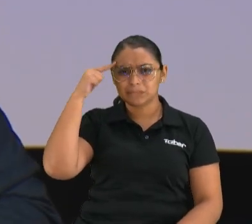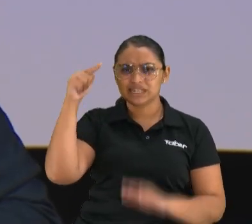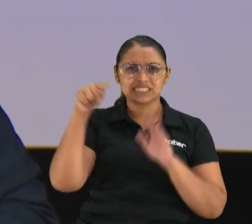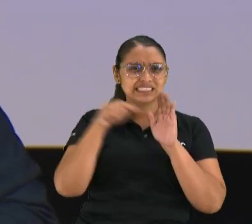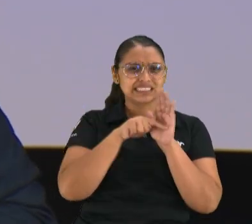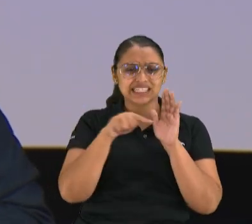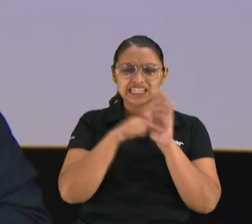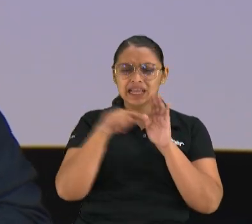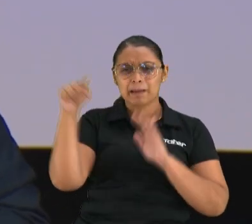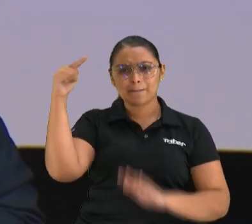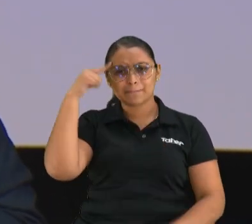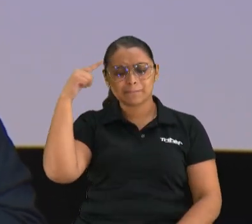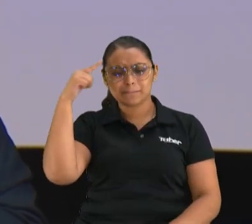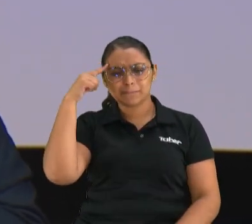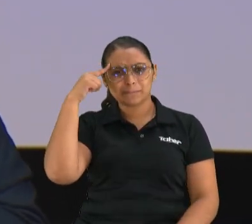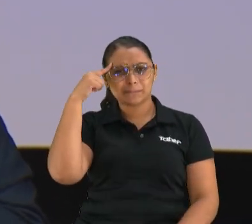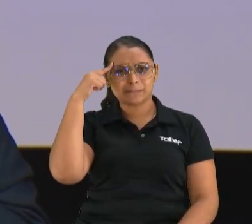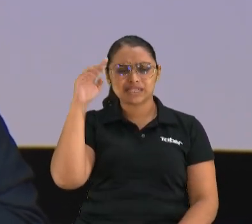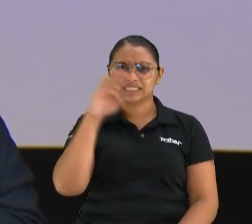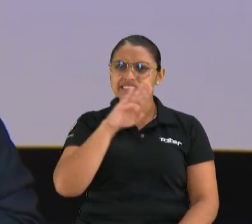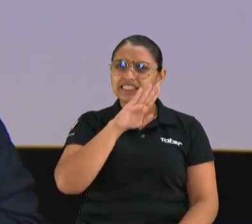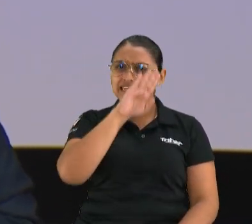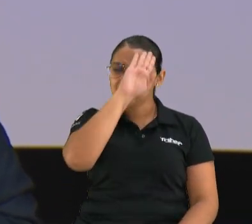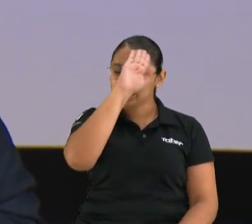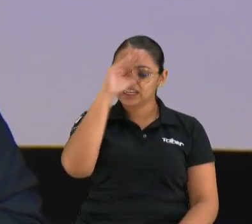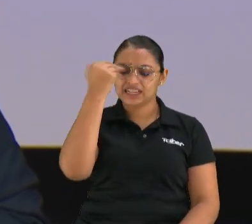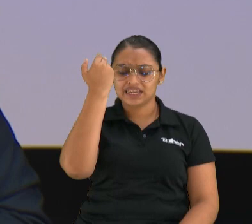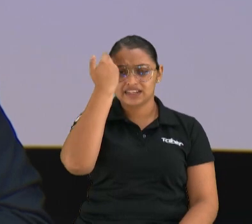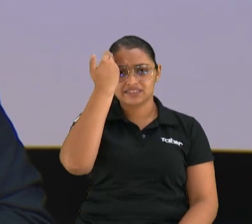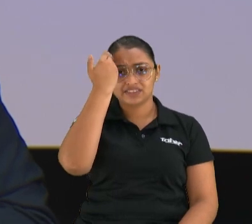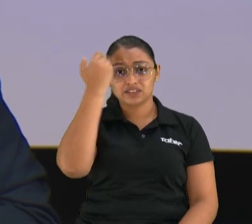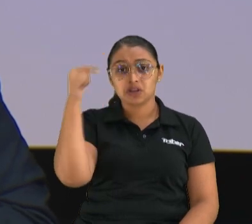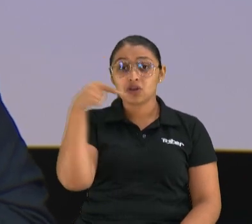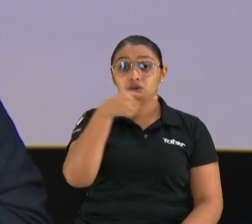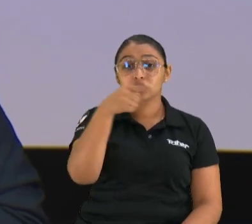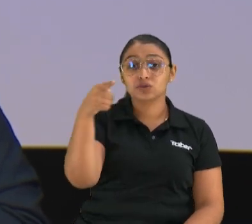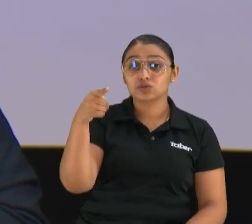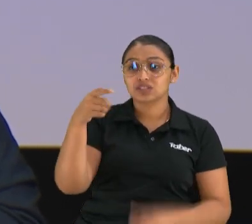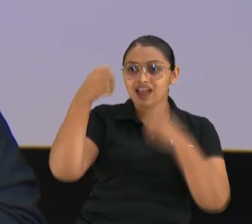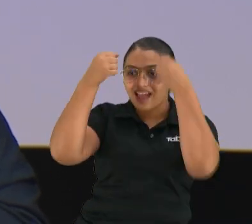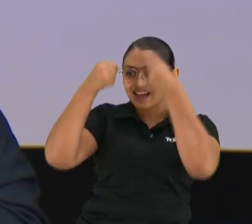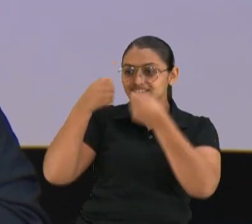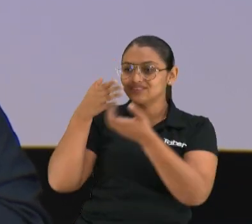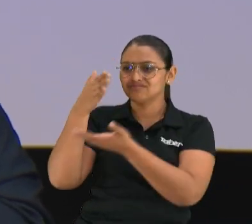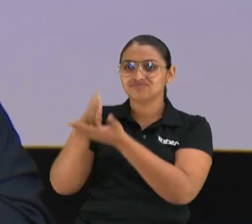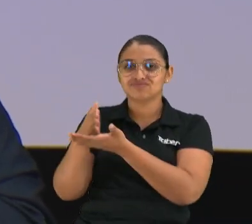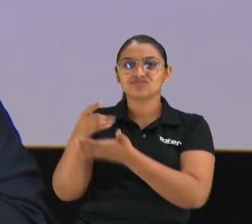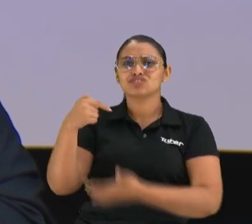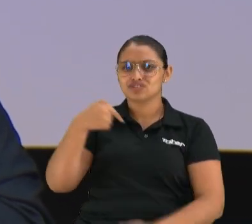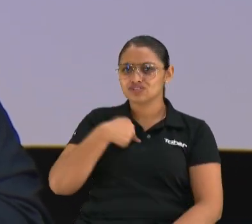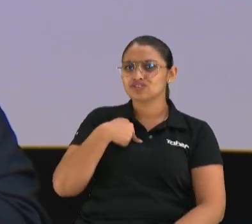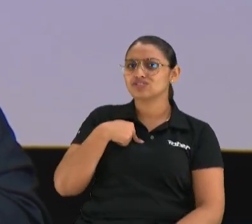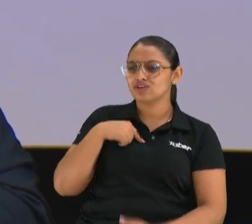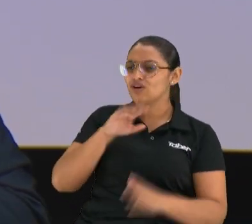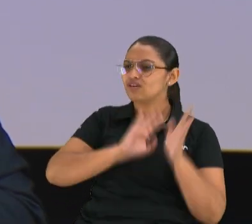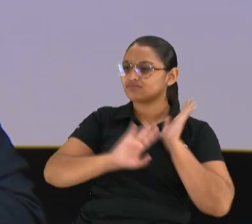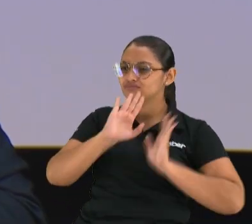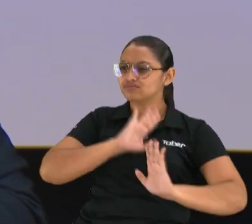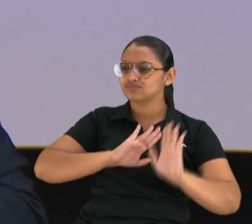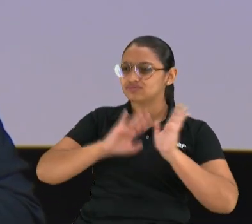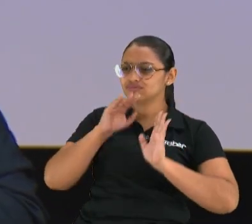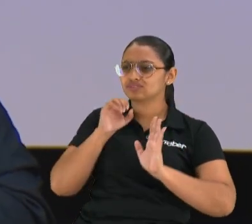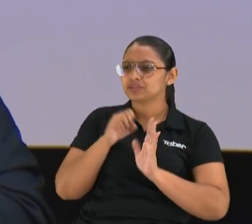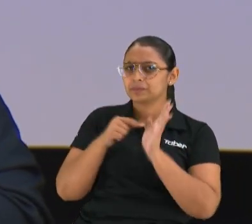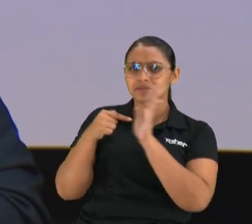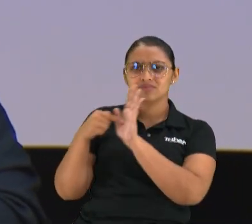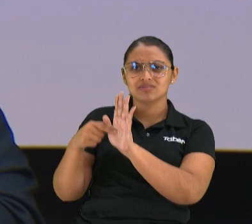un penal yo te voy a contar que te va a pasar hay códigos hermanos y Dios tiene un gran